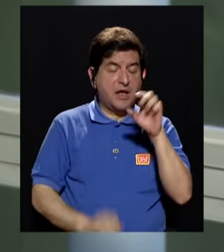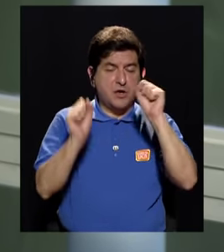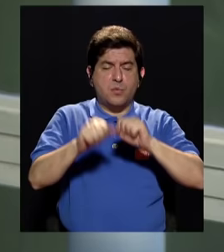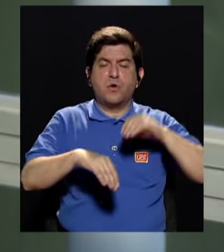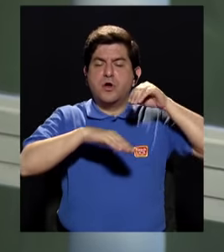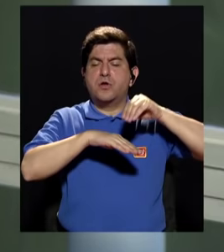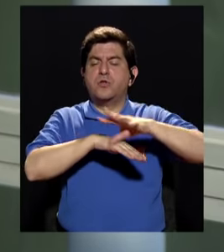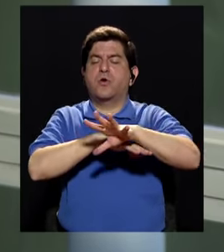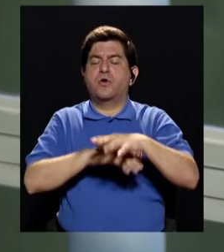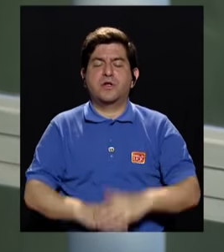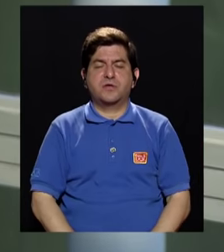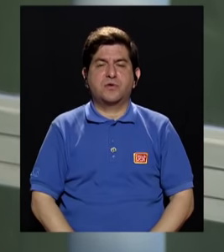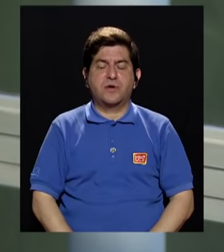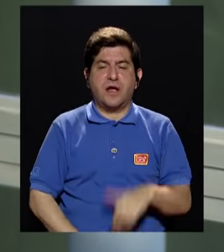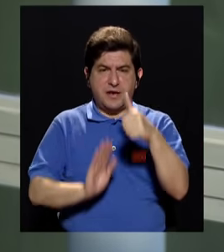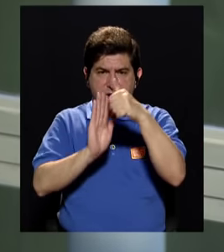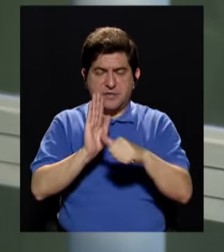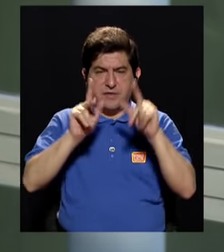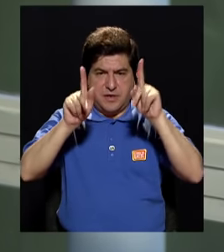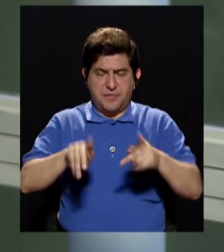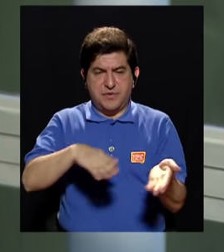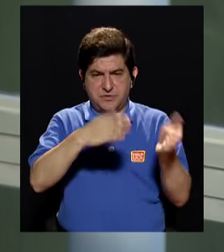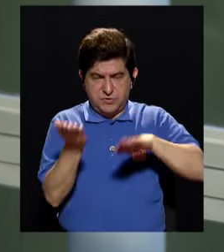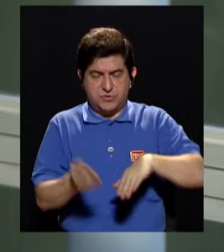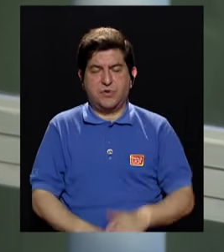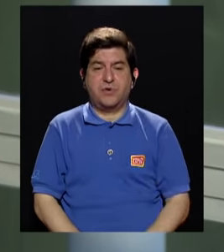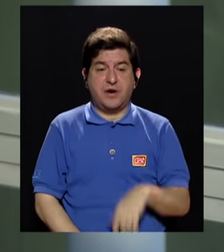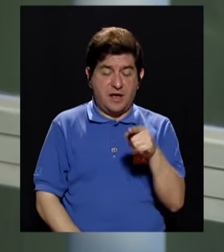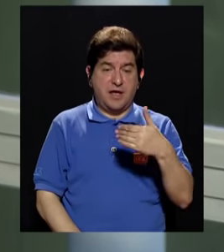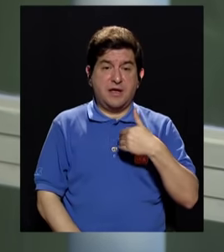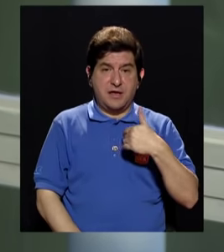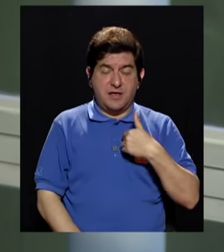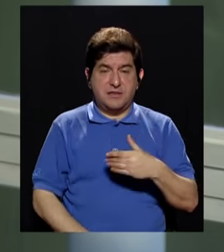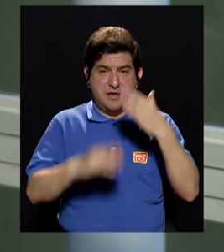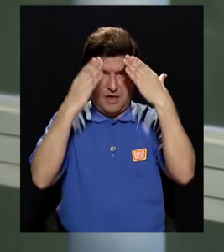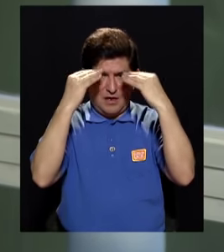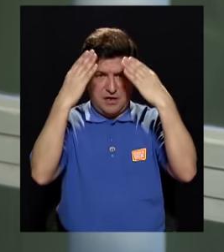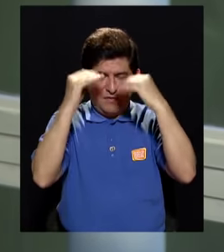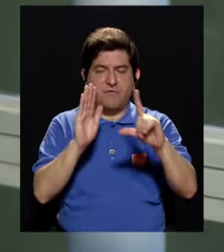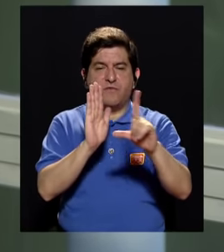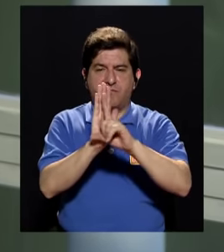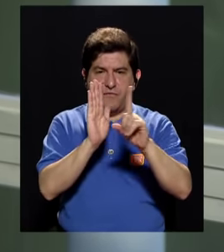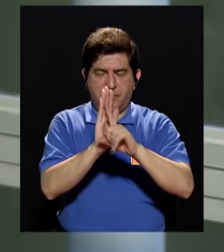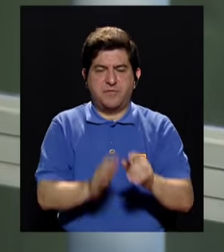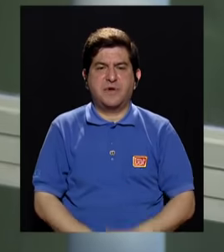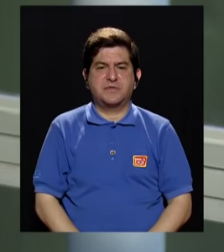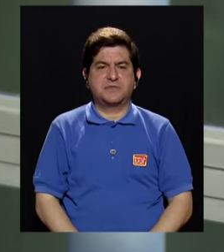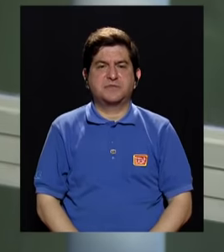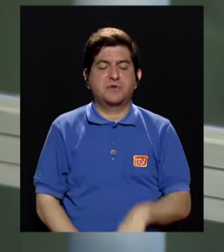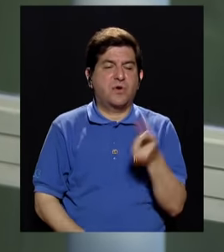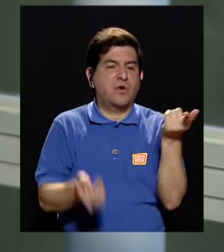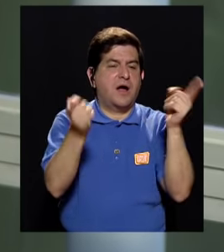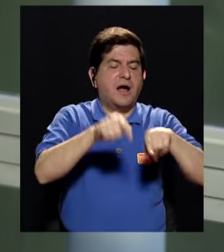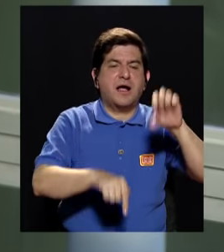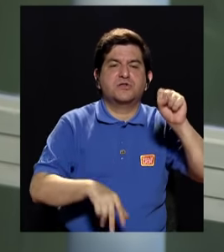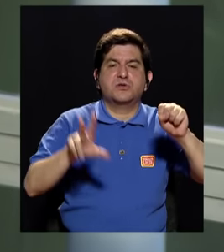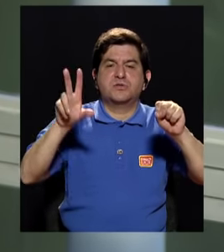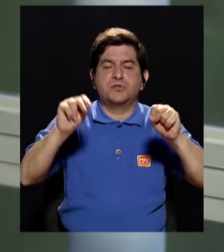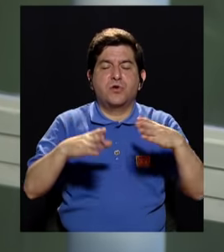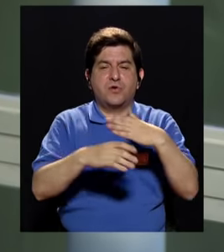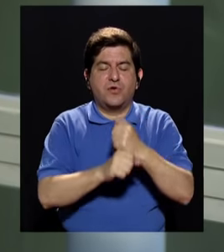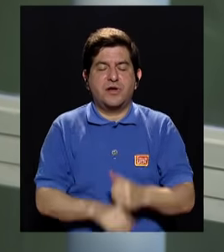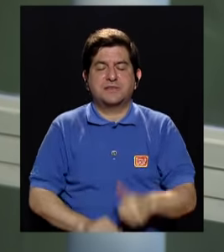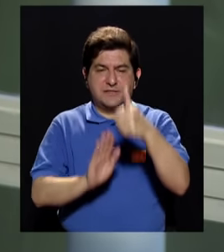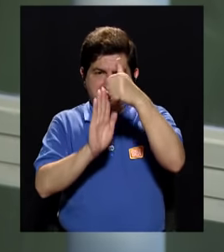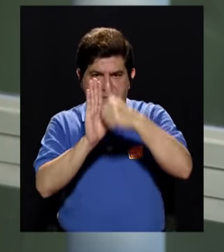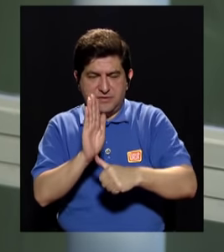puede orientar bastante la autopsia la autopsia es una autopsia médico legal que tiene indicaciones por ley qué autopsia se las hace A qué caso se les hace autopsia